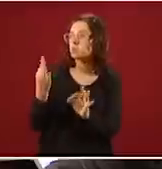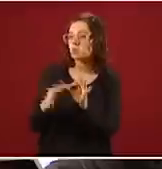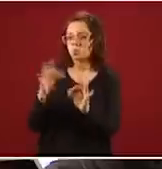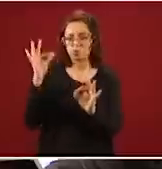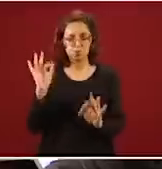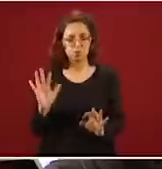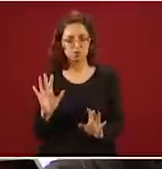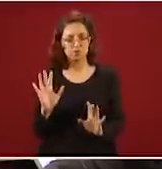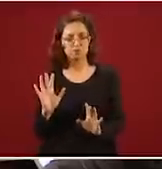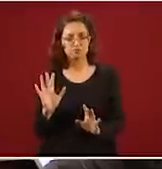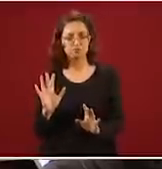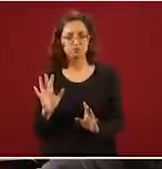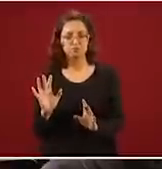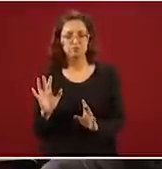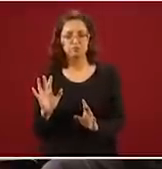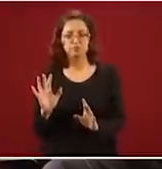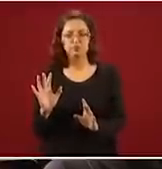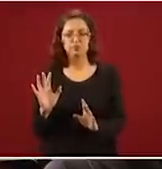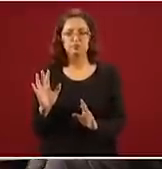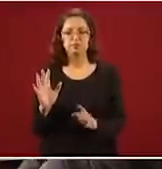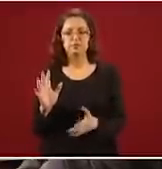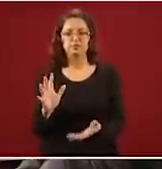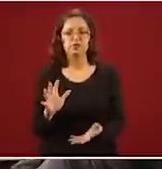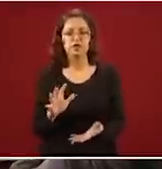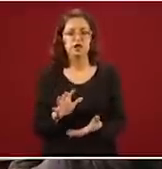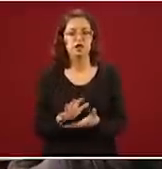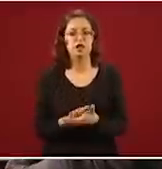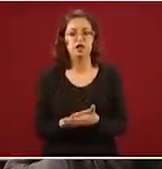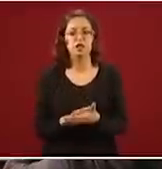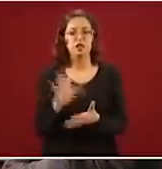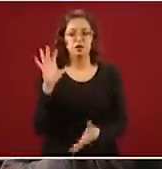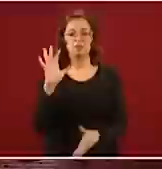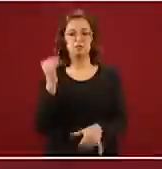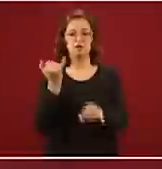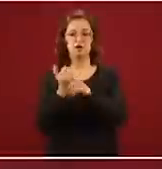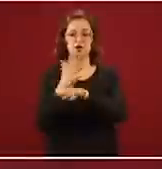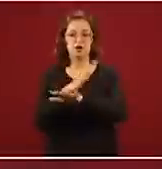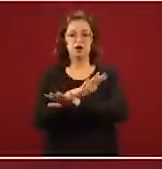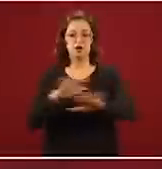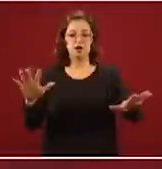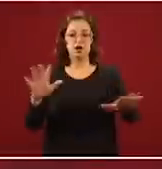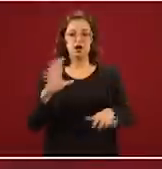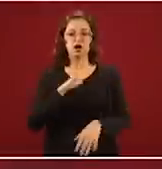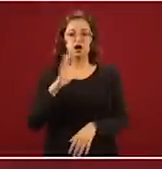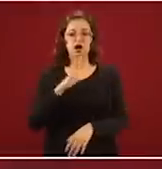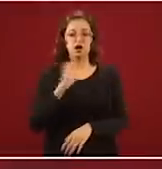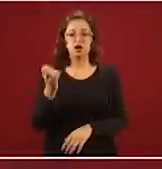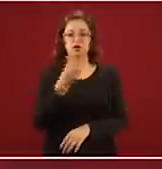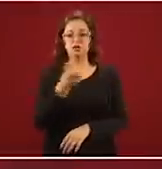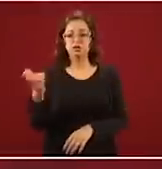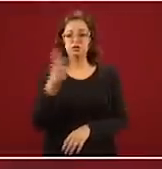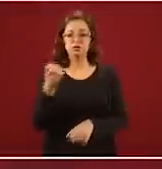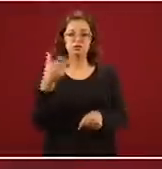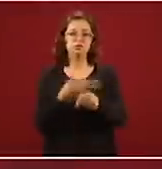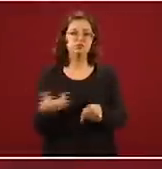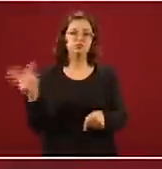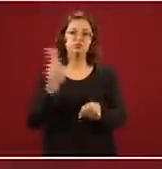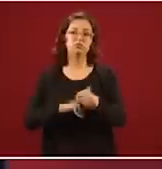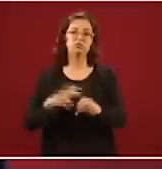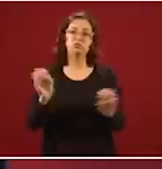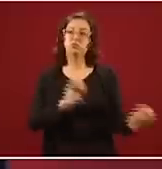en la mayoría de los casos se acaba de informar, hay 300 hospitales abandonados,